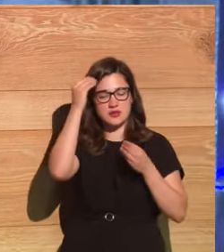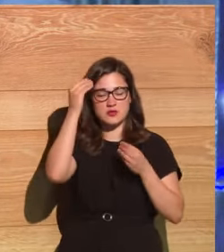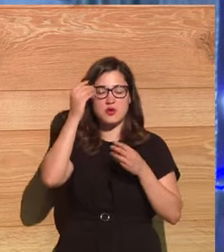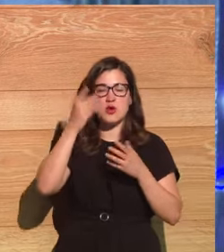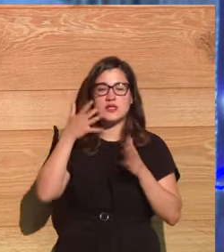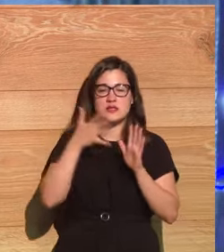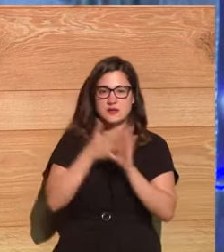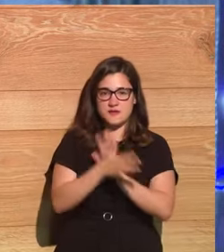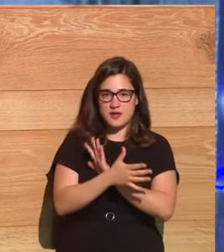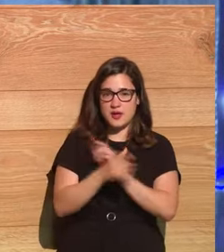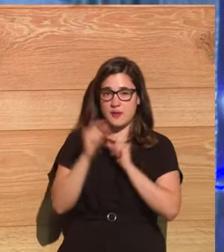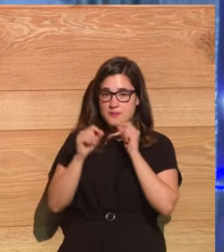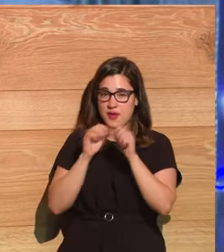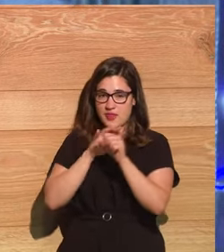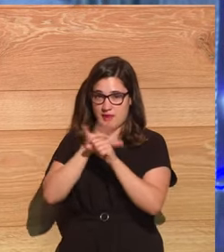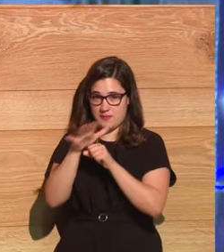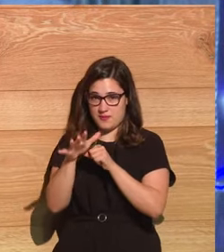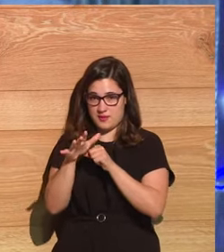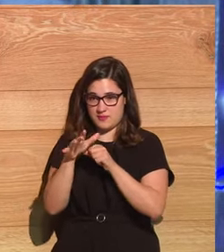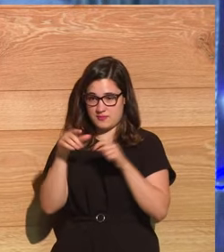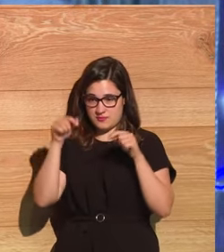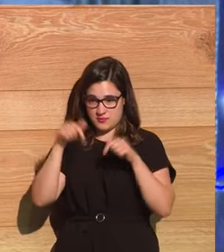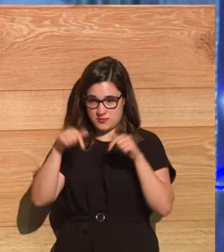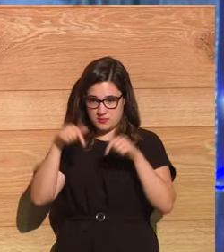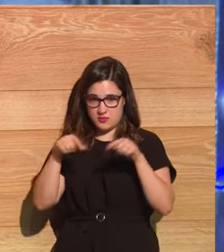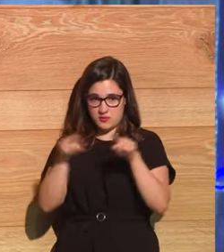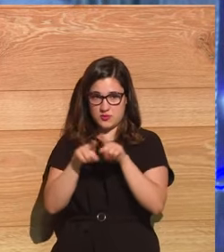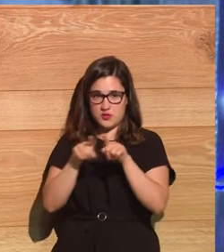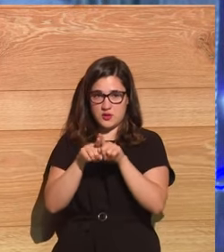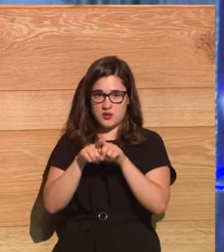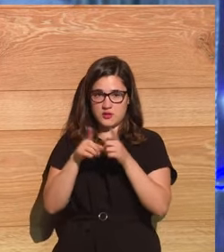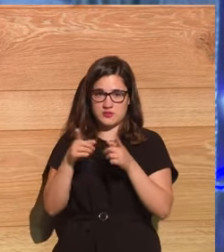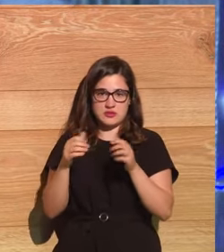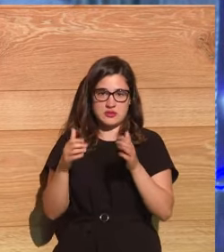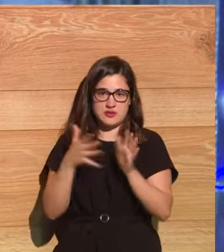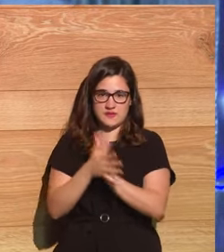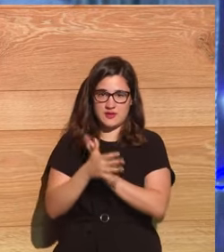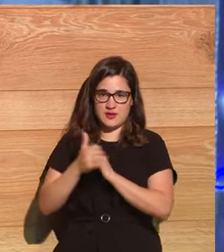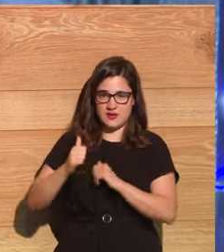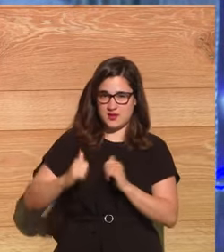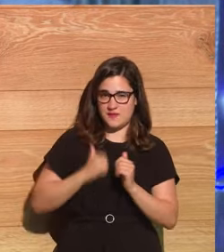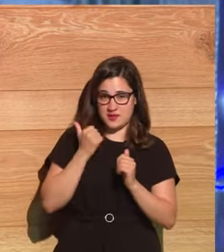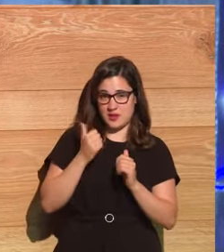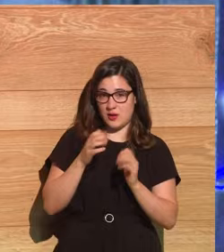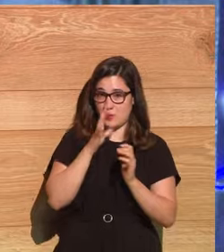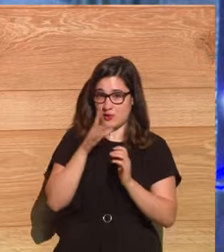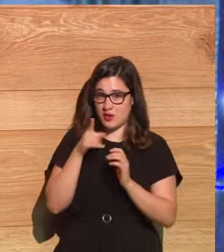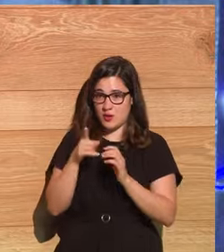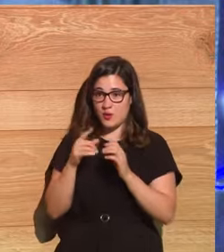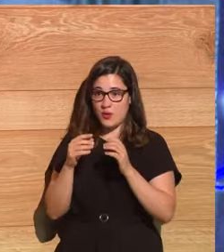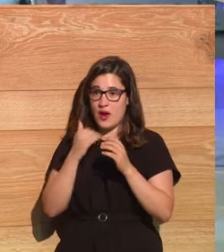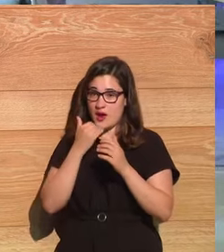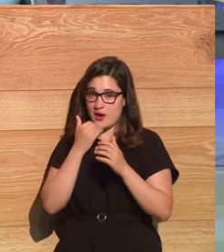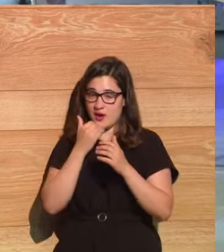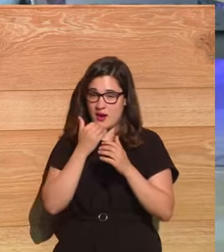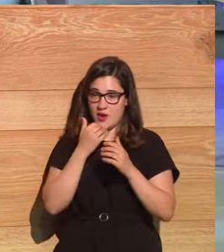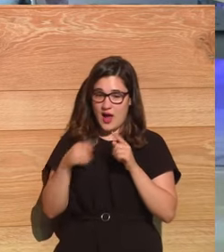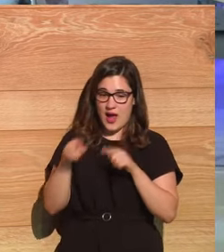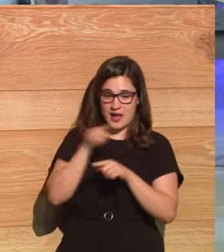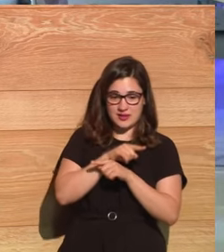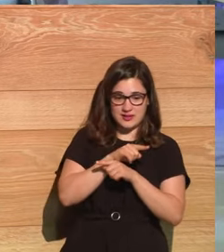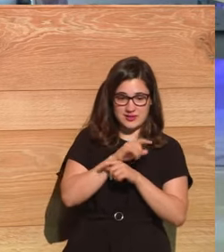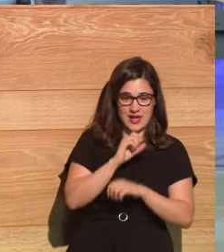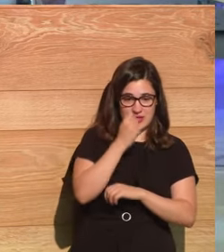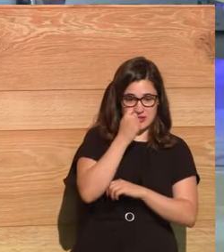es decir, que una pandemia como esta es puramente artificial, en el sentido de que es un producto de el